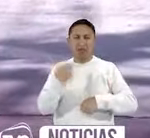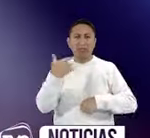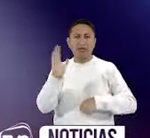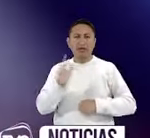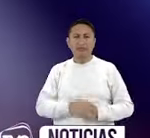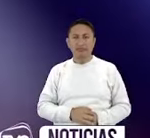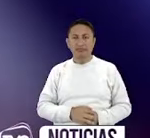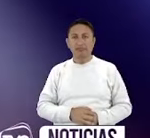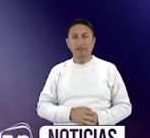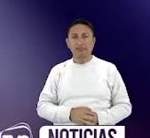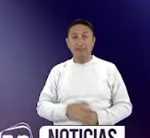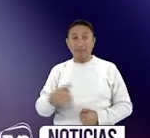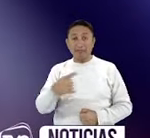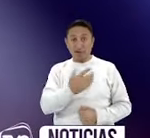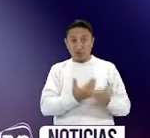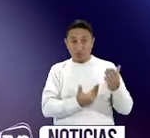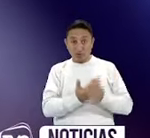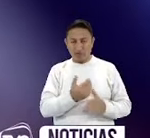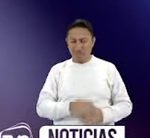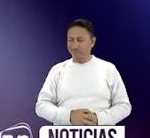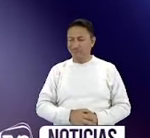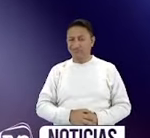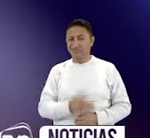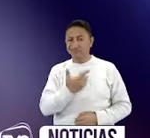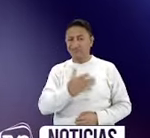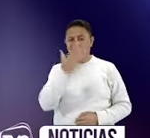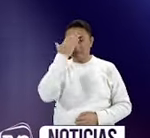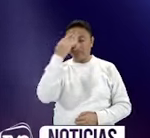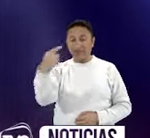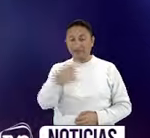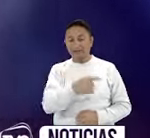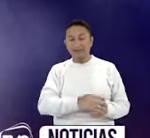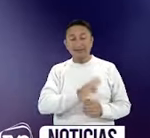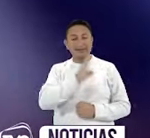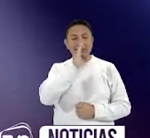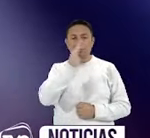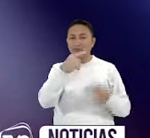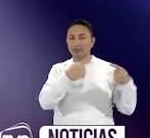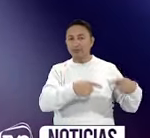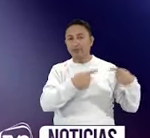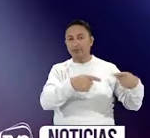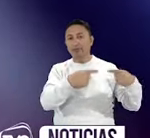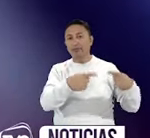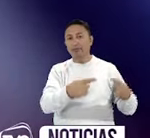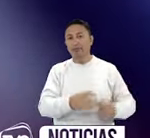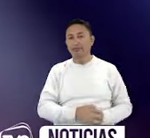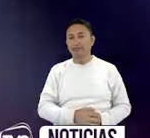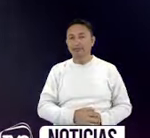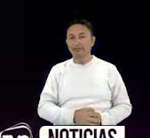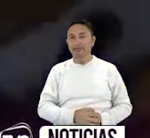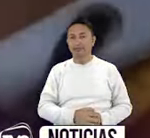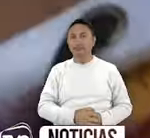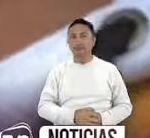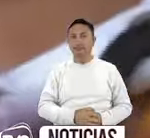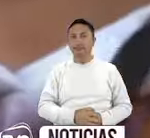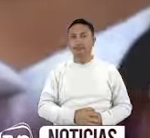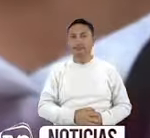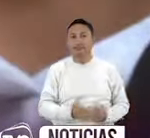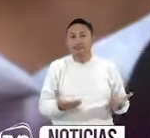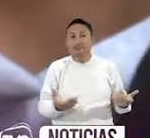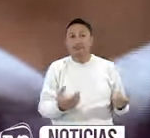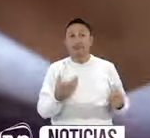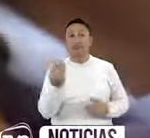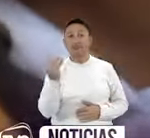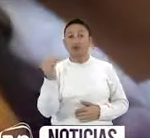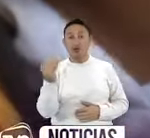nadie es desconocido el problema, al contrario, ya es parte de la normalidad del sector, señalan. O sea, son jóvenes que pasan